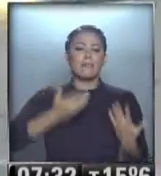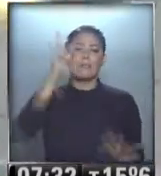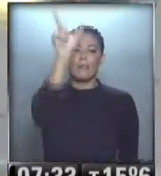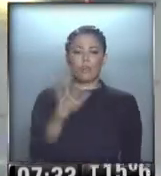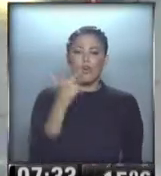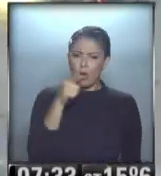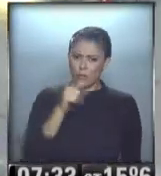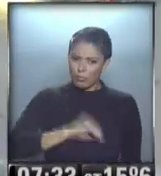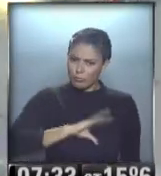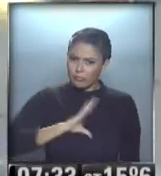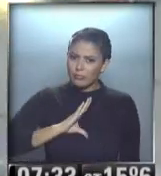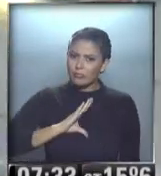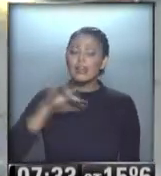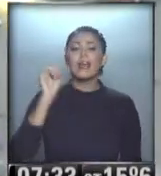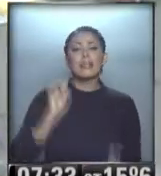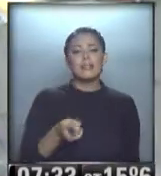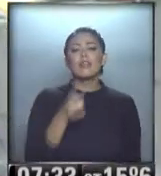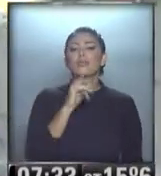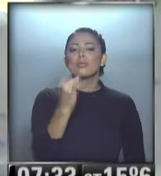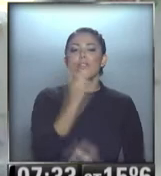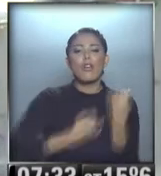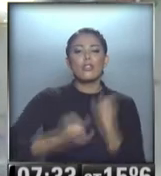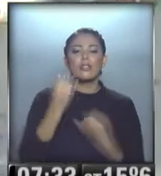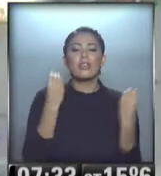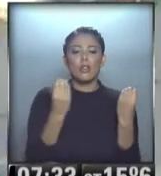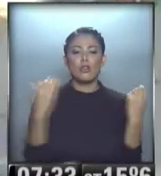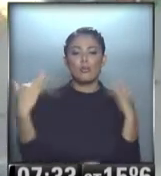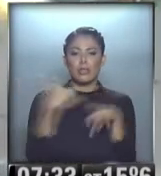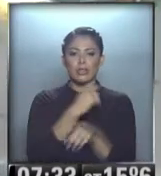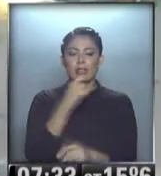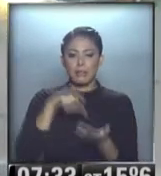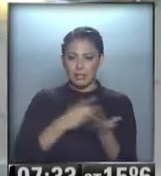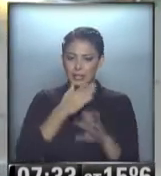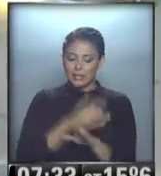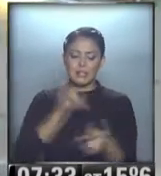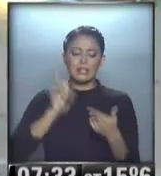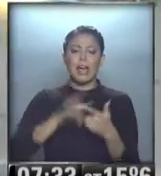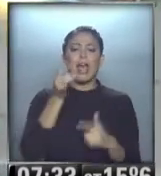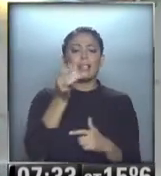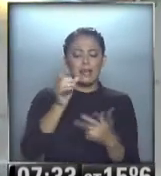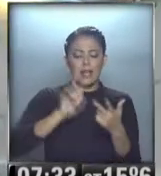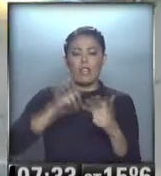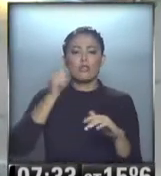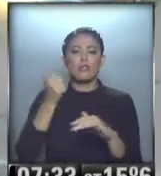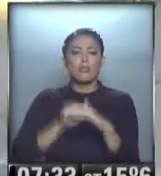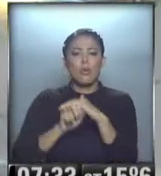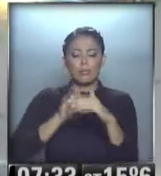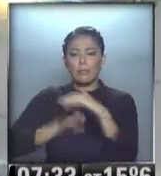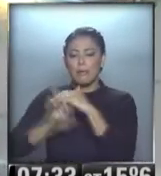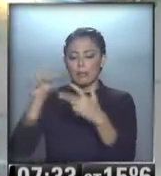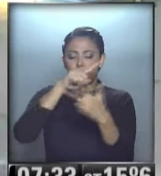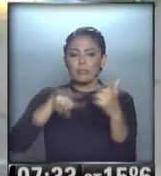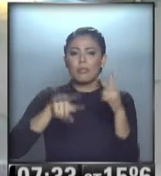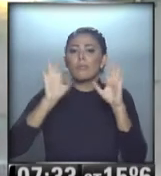¿estás enamorado? Mientras tanto, contanos el tránsito en los ingresos a Capital, el funcionamiento de los trenes, las 6 líneas de subte, el premetro. Hugo, querido, hasta